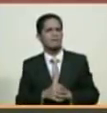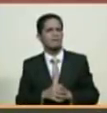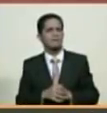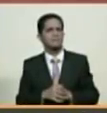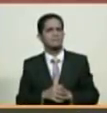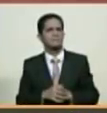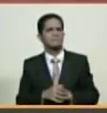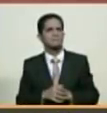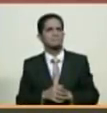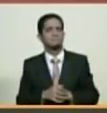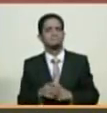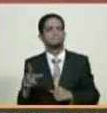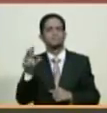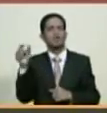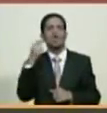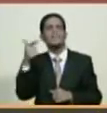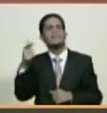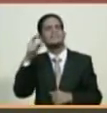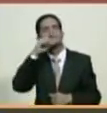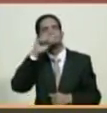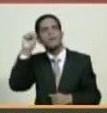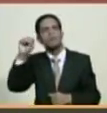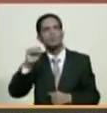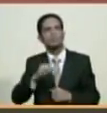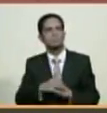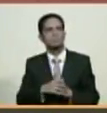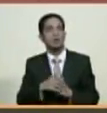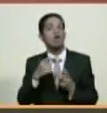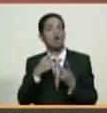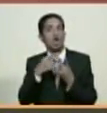No lo dice el presidente Maduro, no lo digo yo, lo dice el conde del Guácharo.